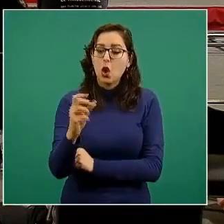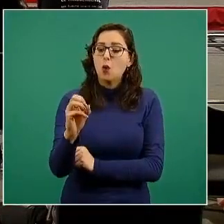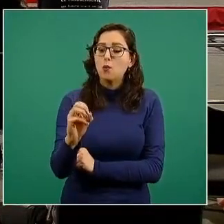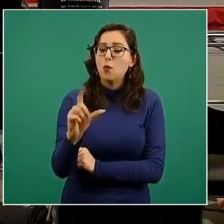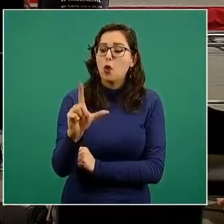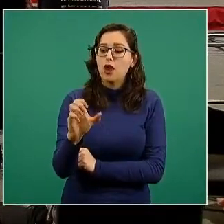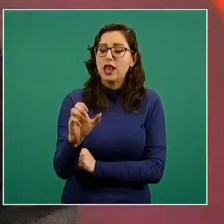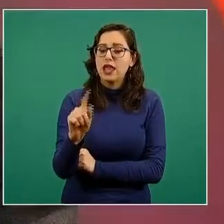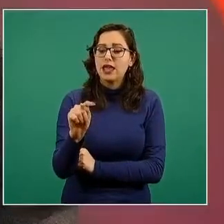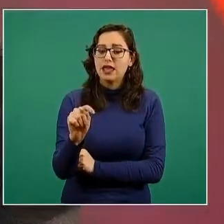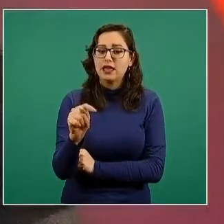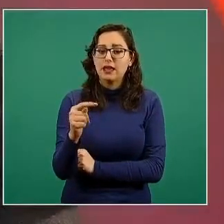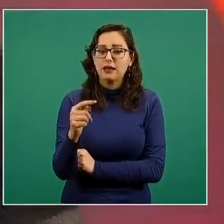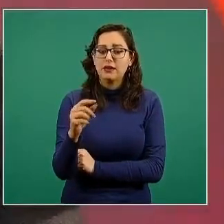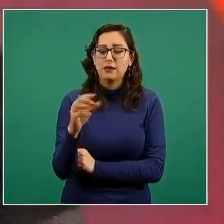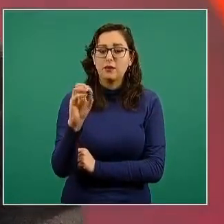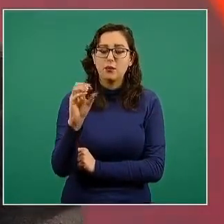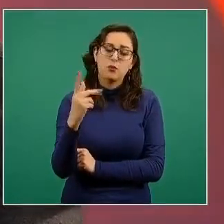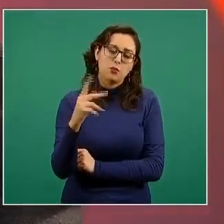Polietilenglicol, PEG.